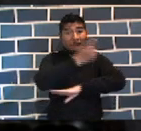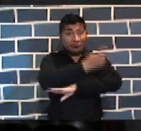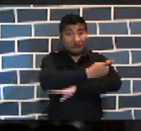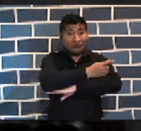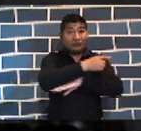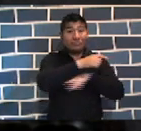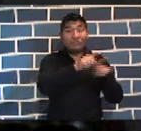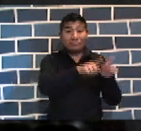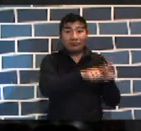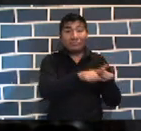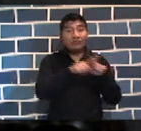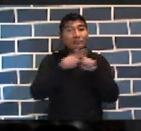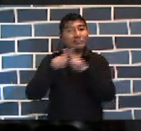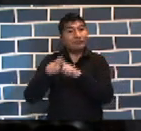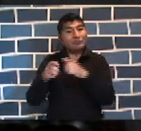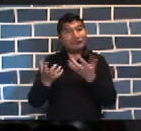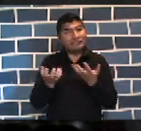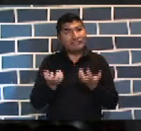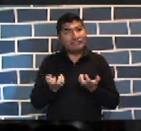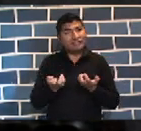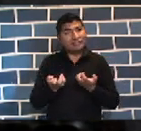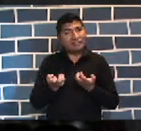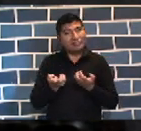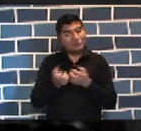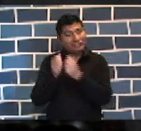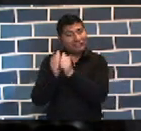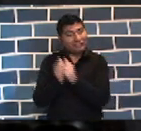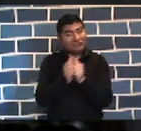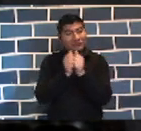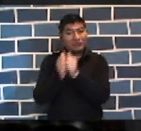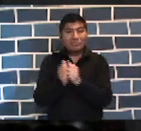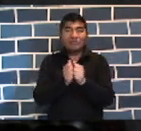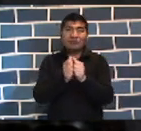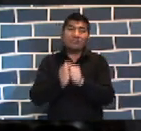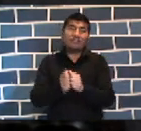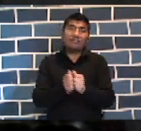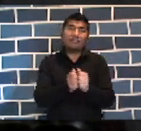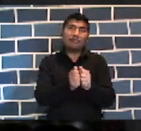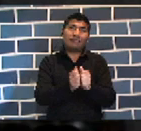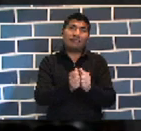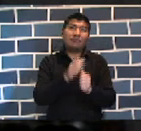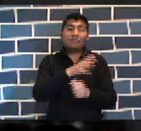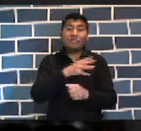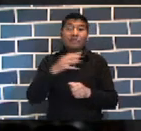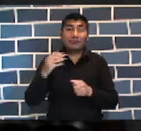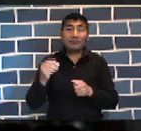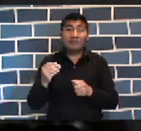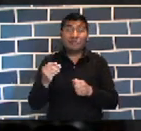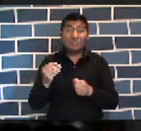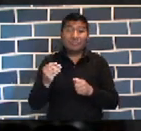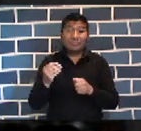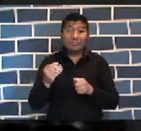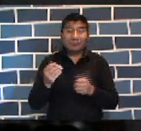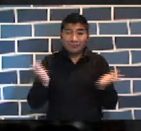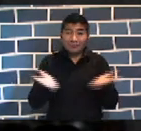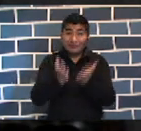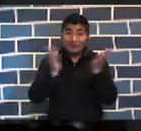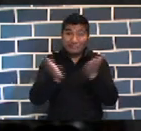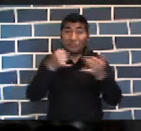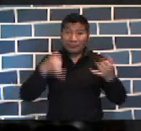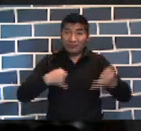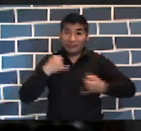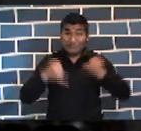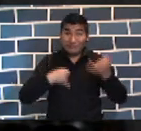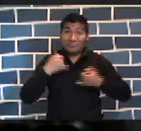también queremos acompañar y animar a los